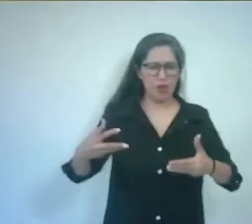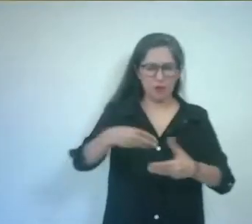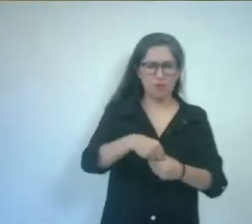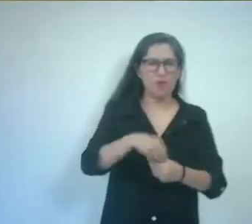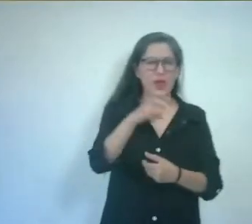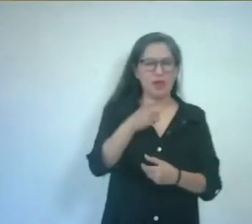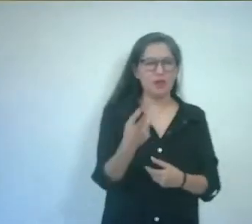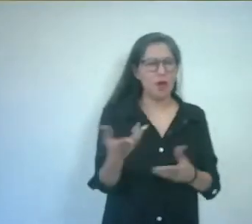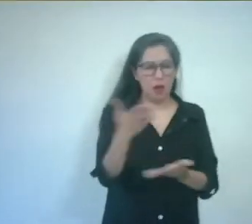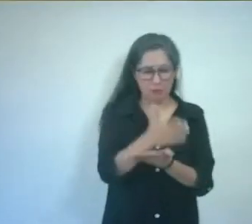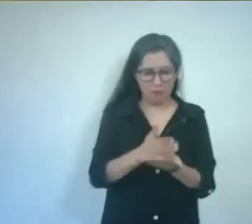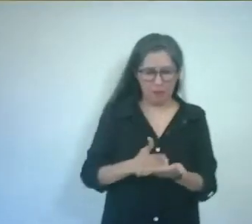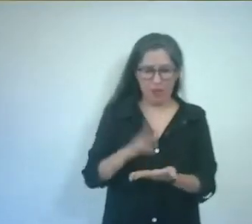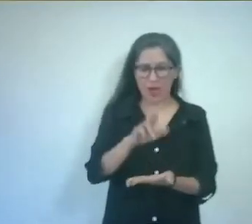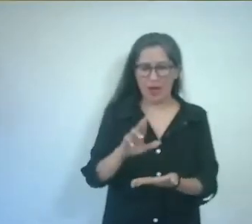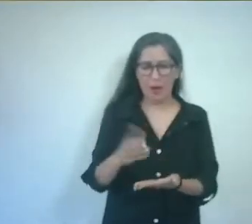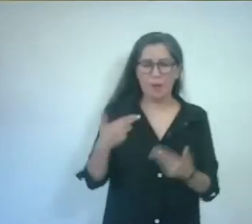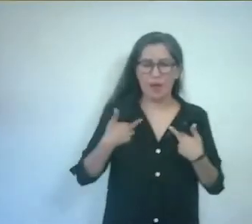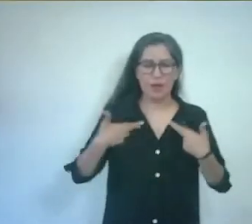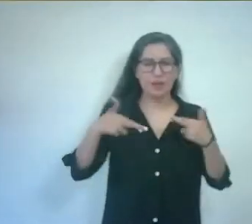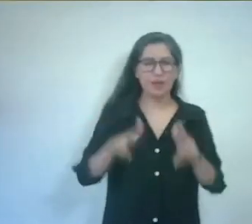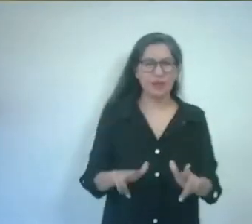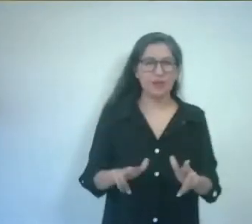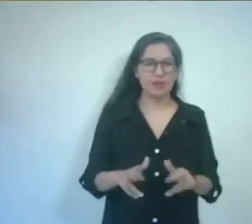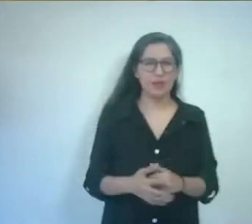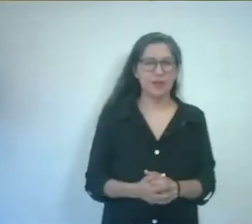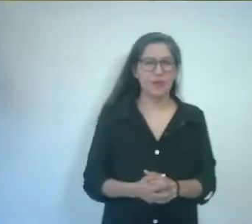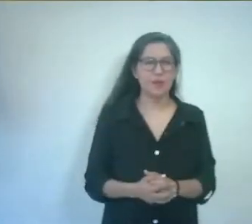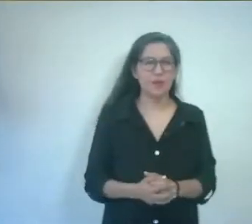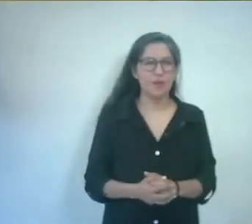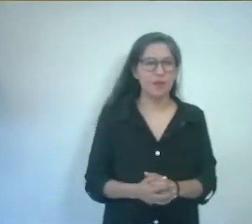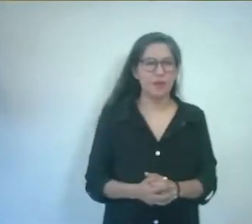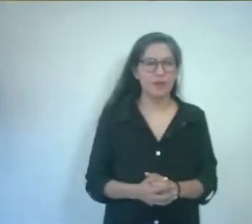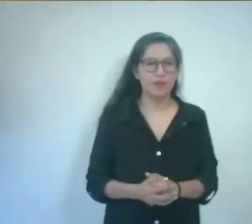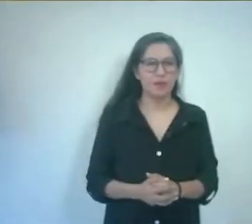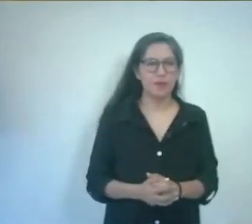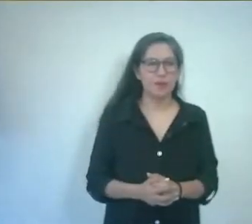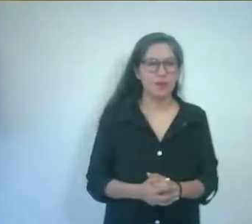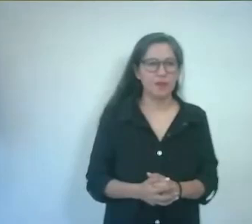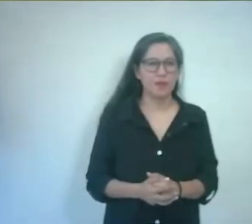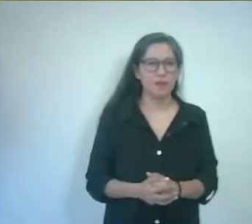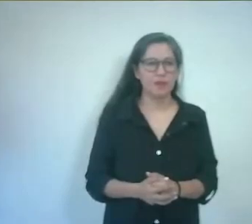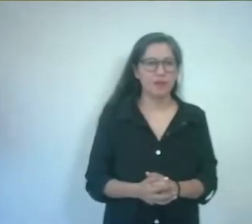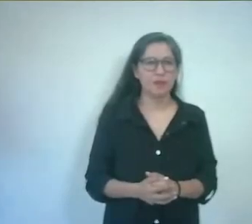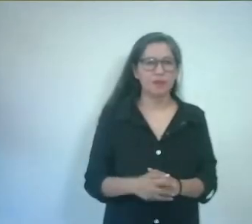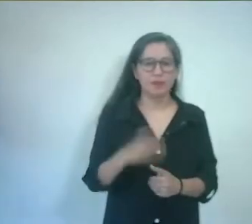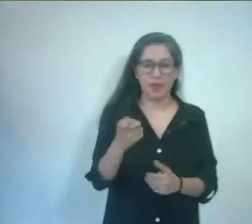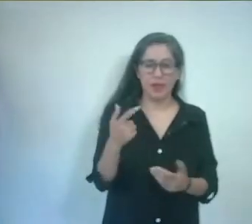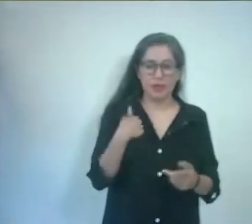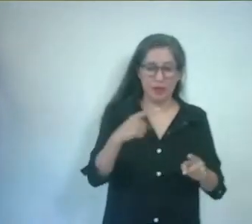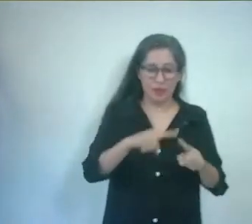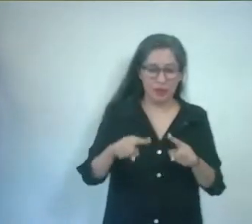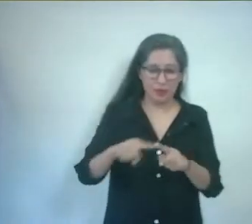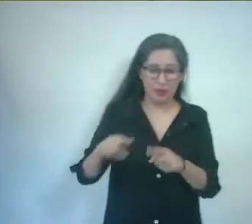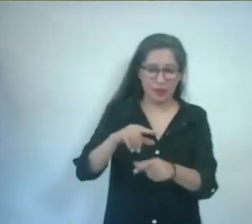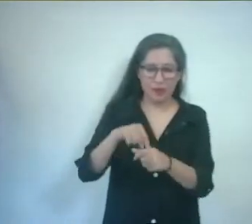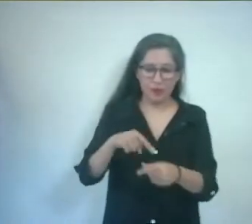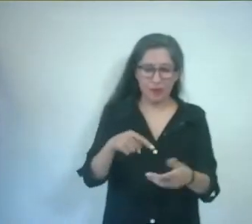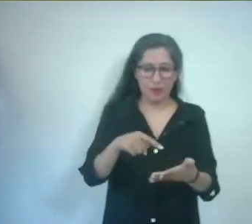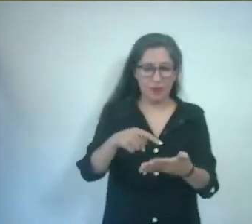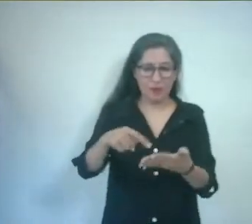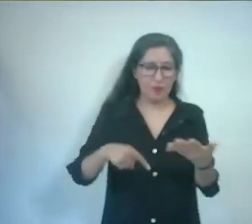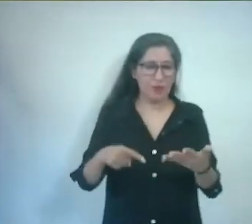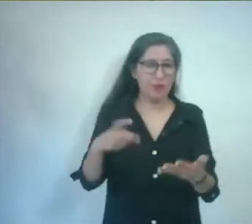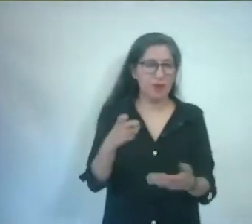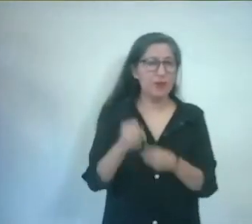de representación. Más allá del proceso que se ha vivido, con todos sus matices, porque ya muchos también